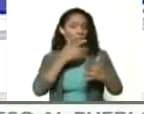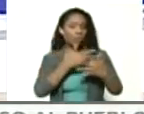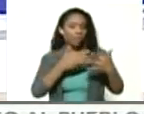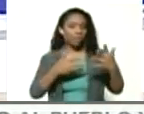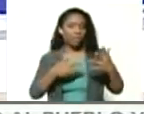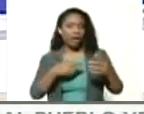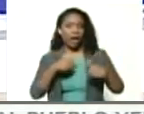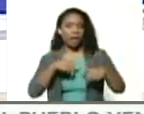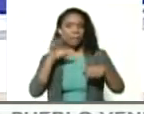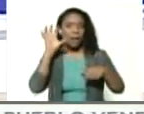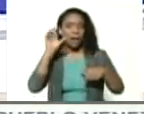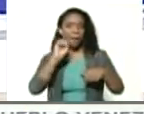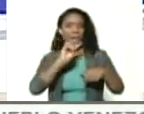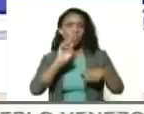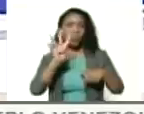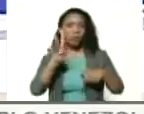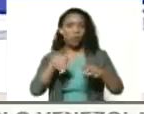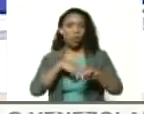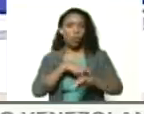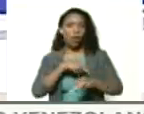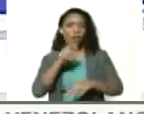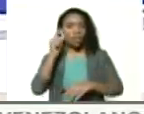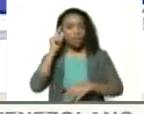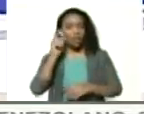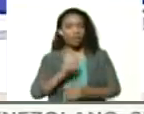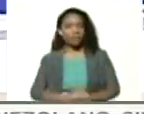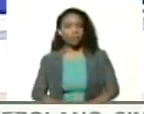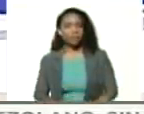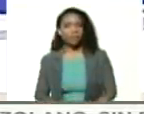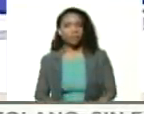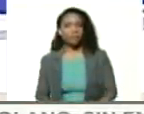país, las 24 horas del día,